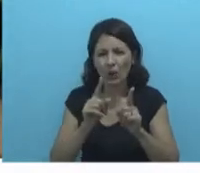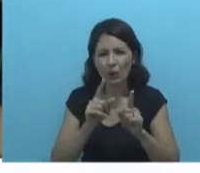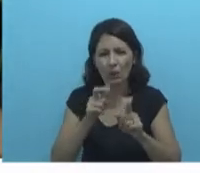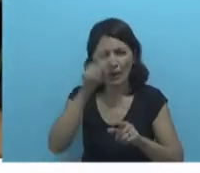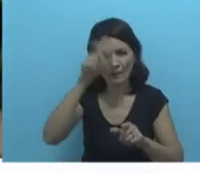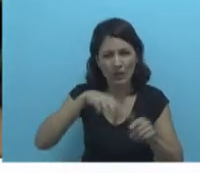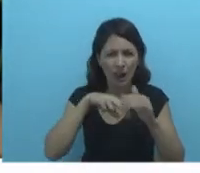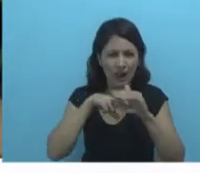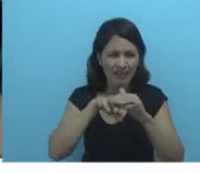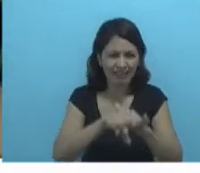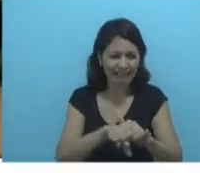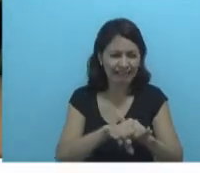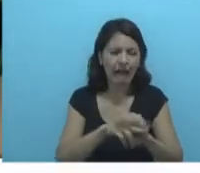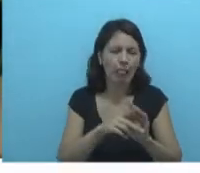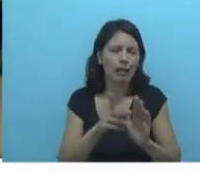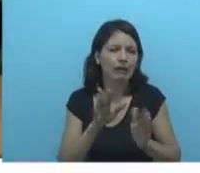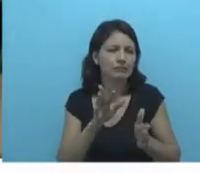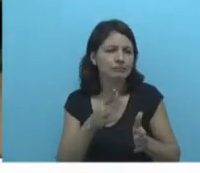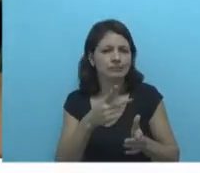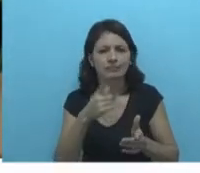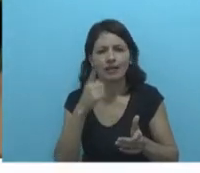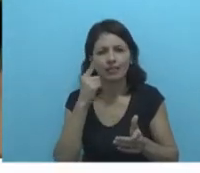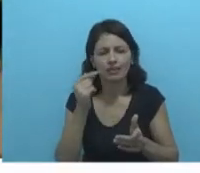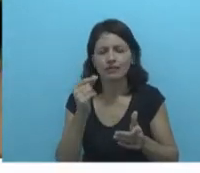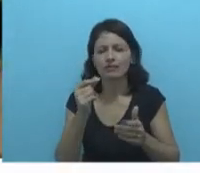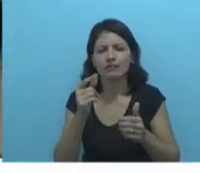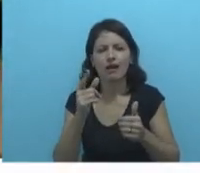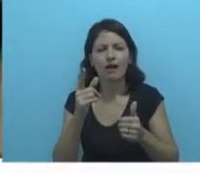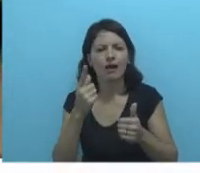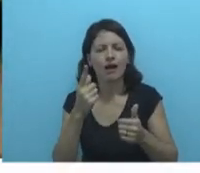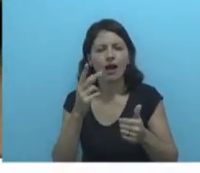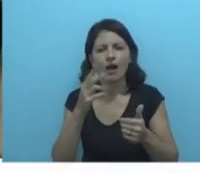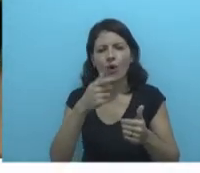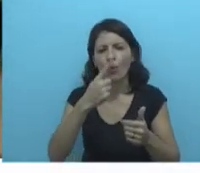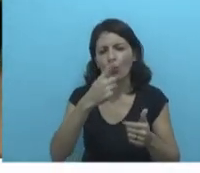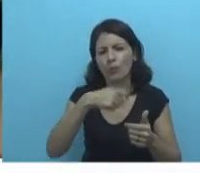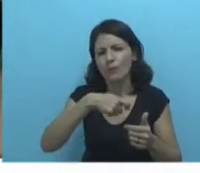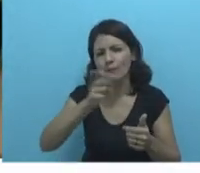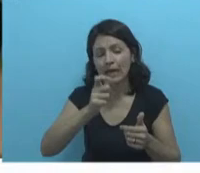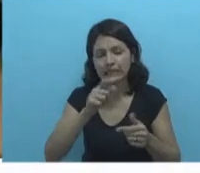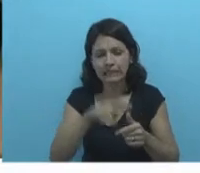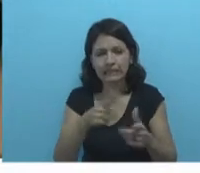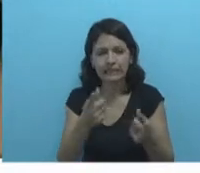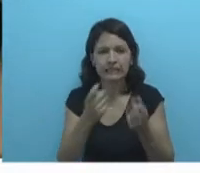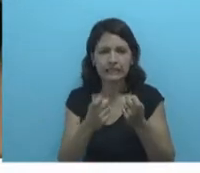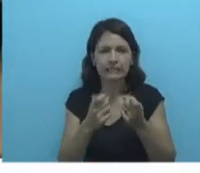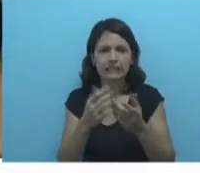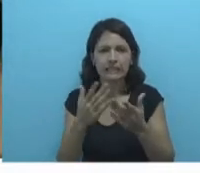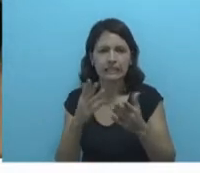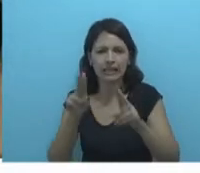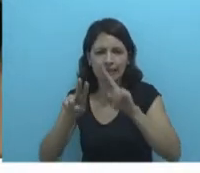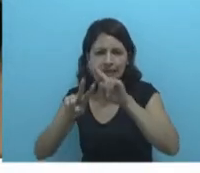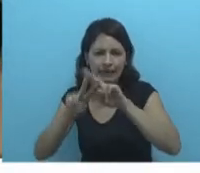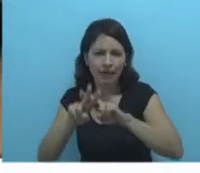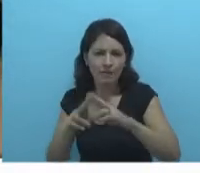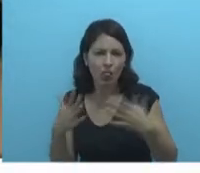intensivas. Entonces, en este sentido, es que nos parece importante que el seguimiento de estos pacientes, que es sumamente